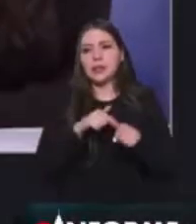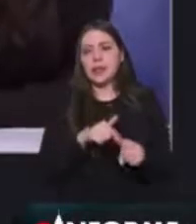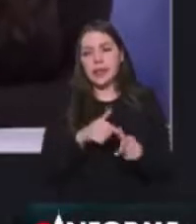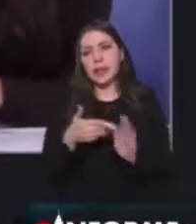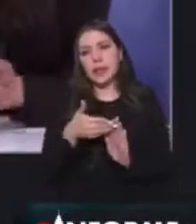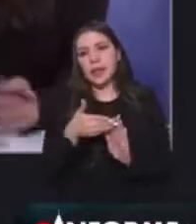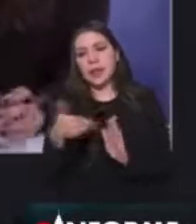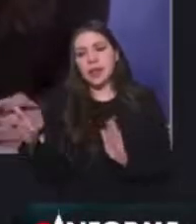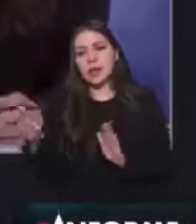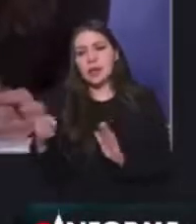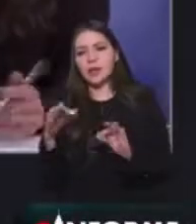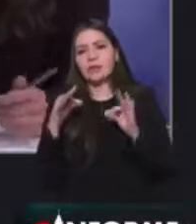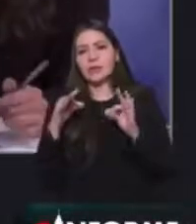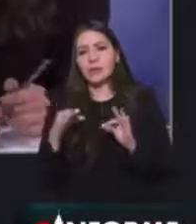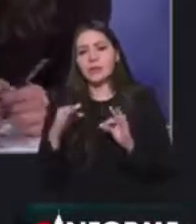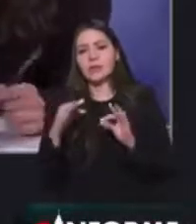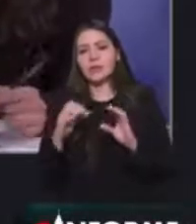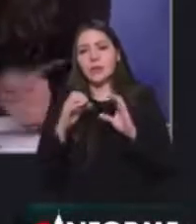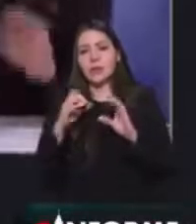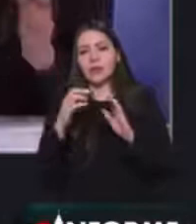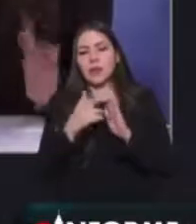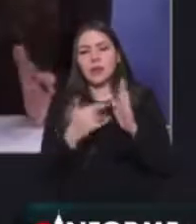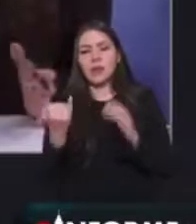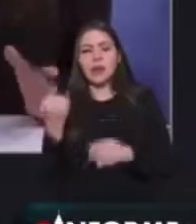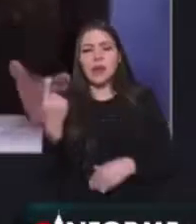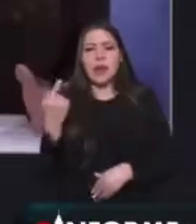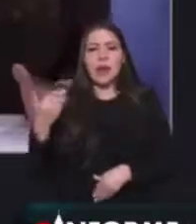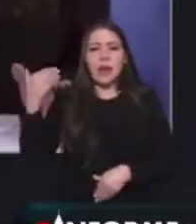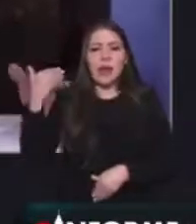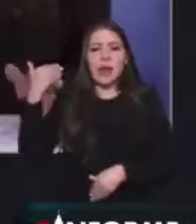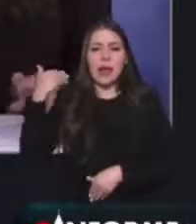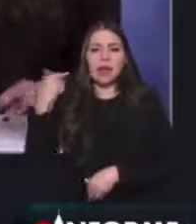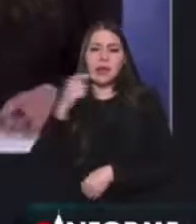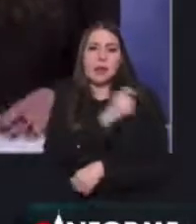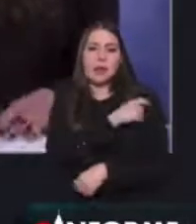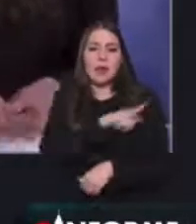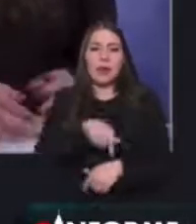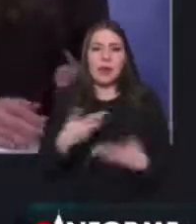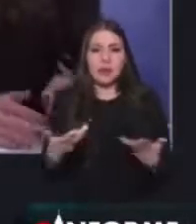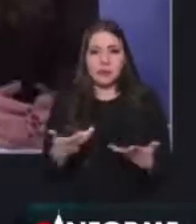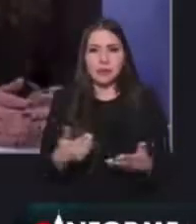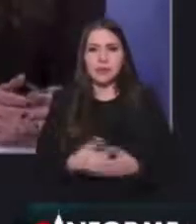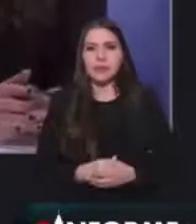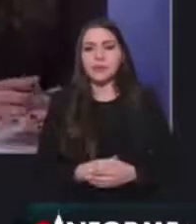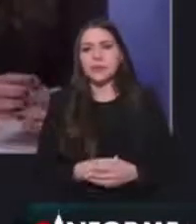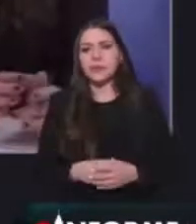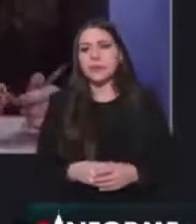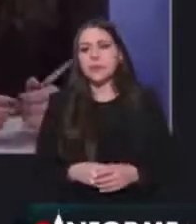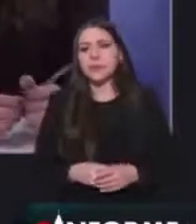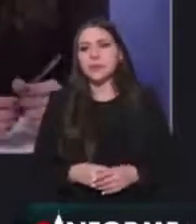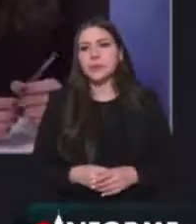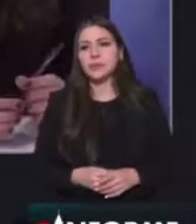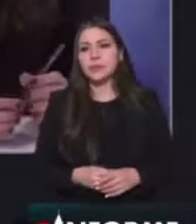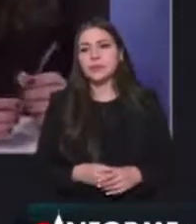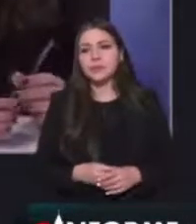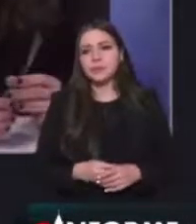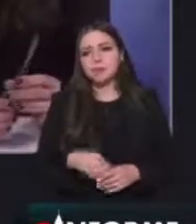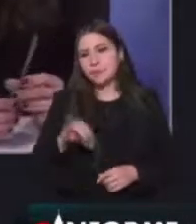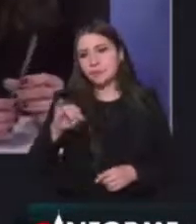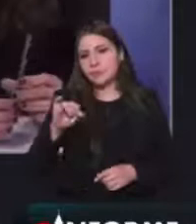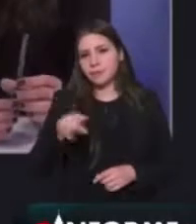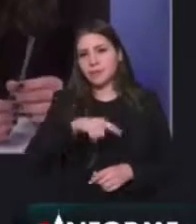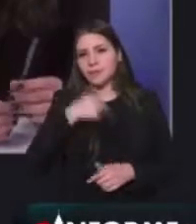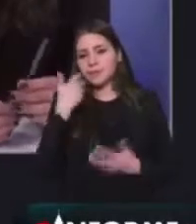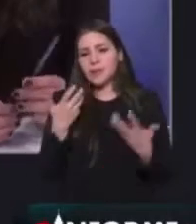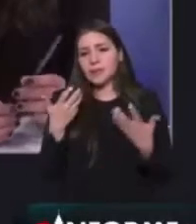aplicando las medidas como hasta ahora lo habíamos hecho, como antes de las vacunas, digamos. Sí, además, mira, lo que queremos es